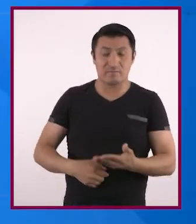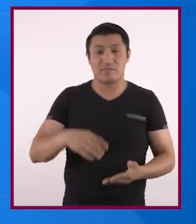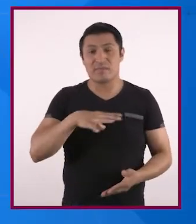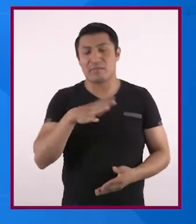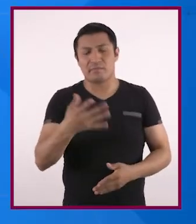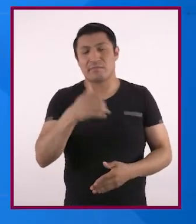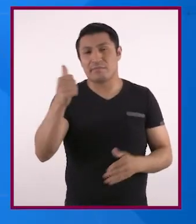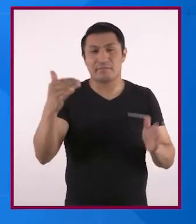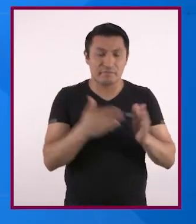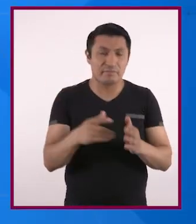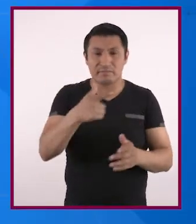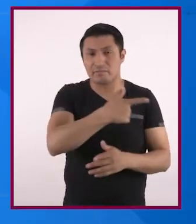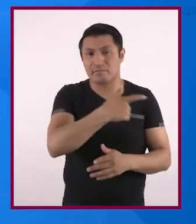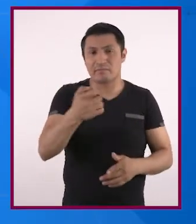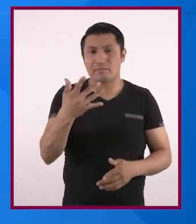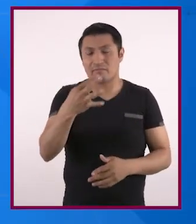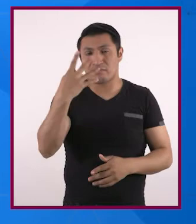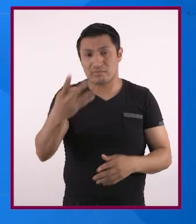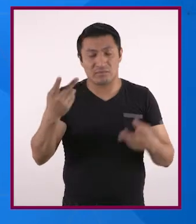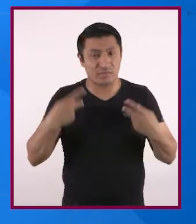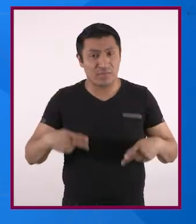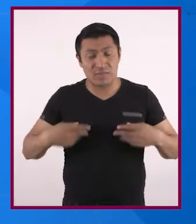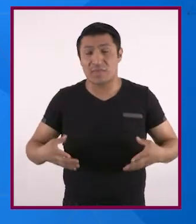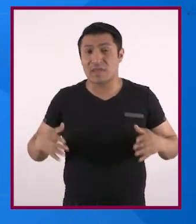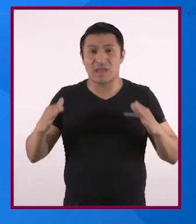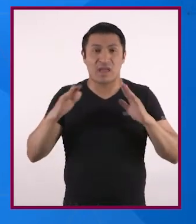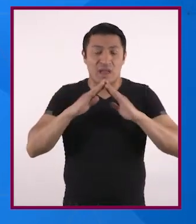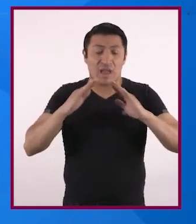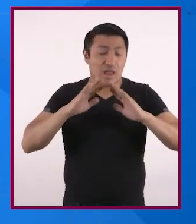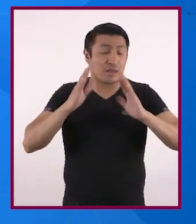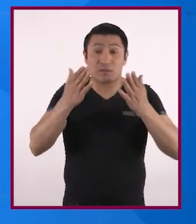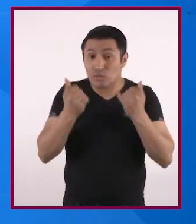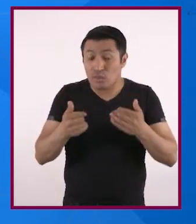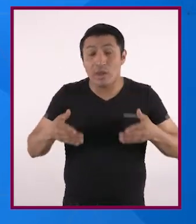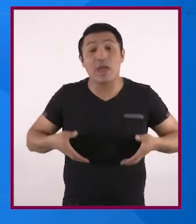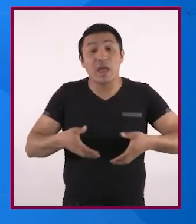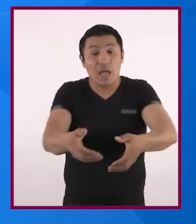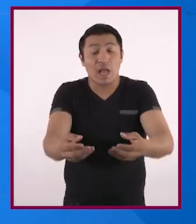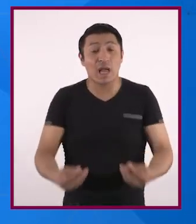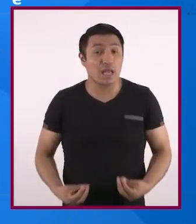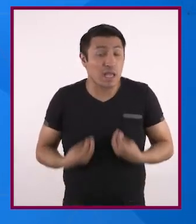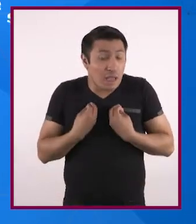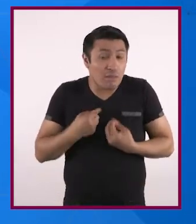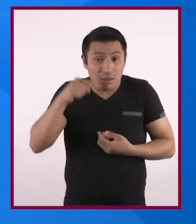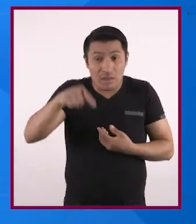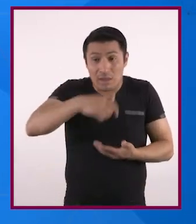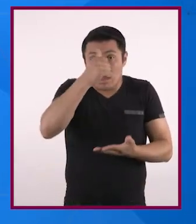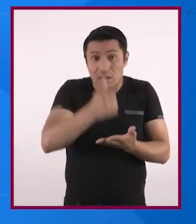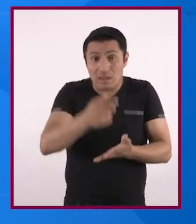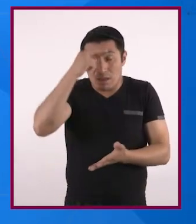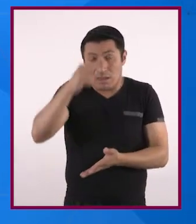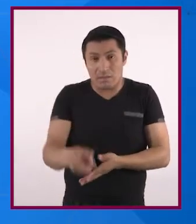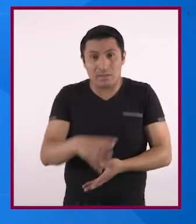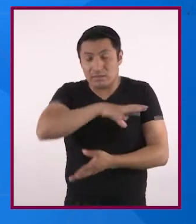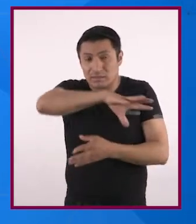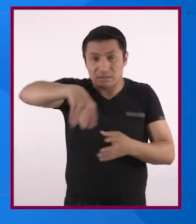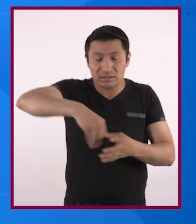aproximadamente 6.754 personas que viven en situación de calle en la Ciudad de México. De este